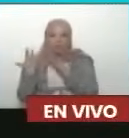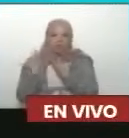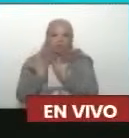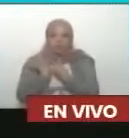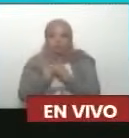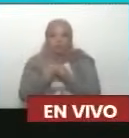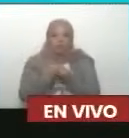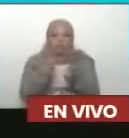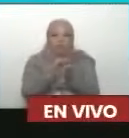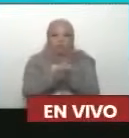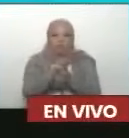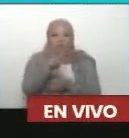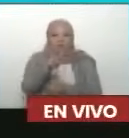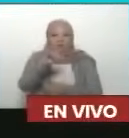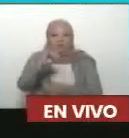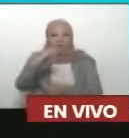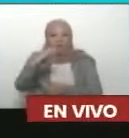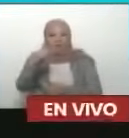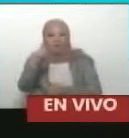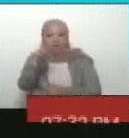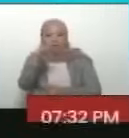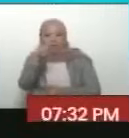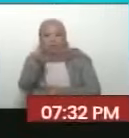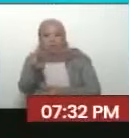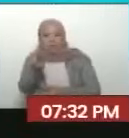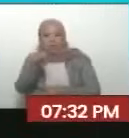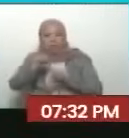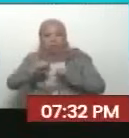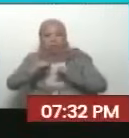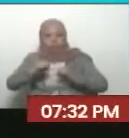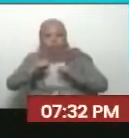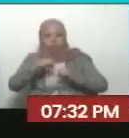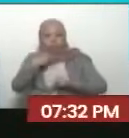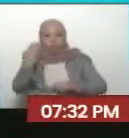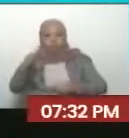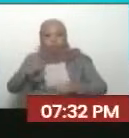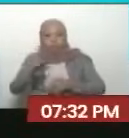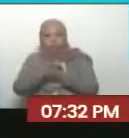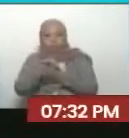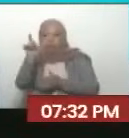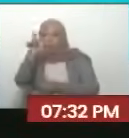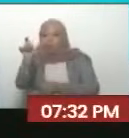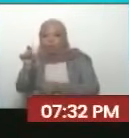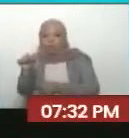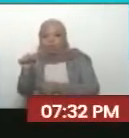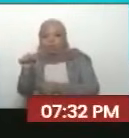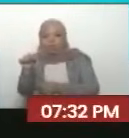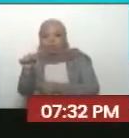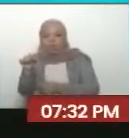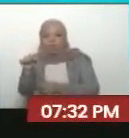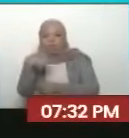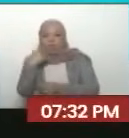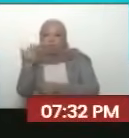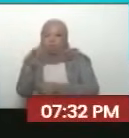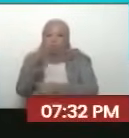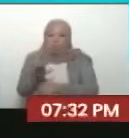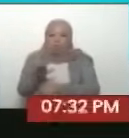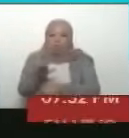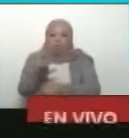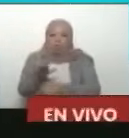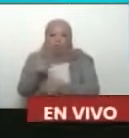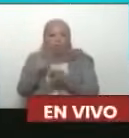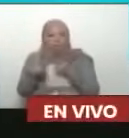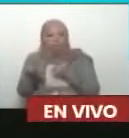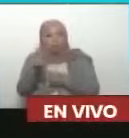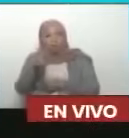con Víctor, con el gordo Gino, que en paz descanse, un italiano que se murió, con William